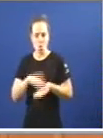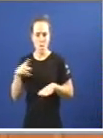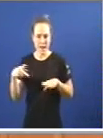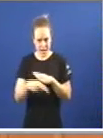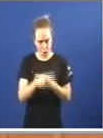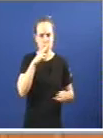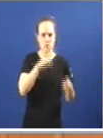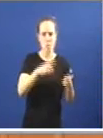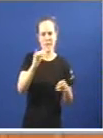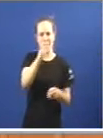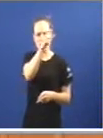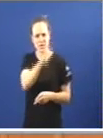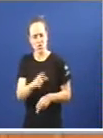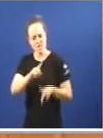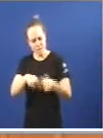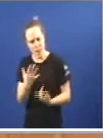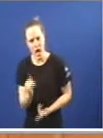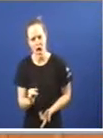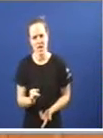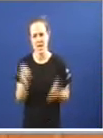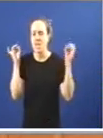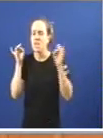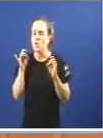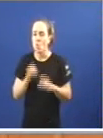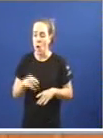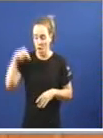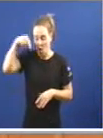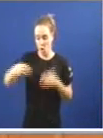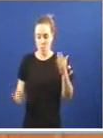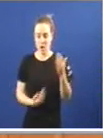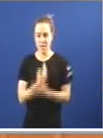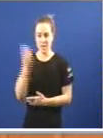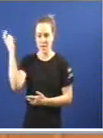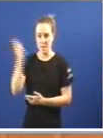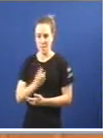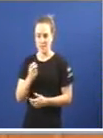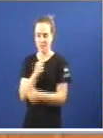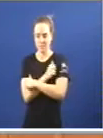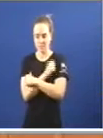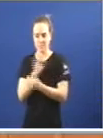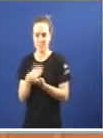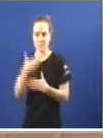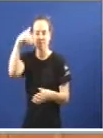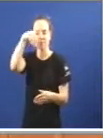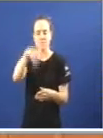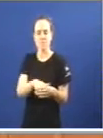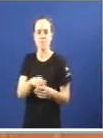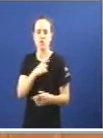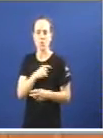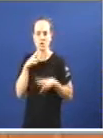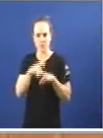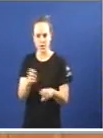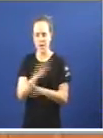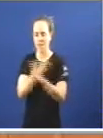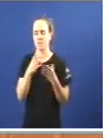me tienen apellidos y tenían familias igual que las que estaban esta mañana aquí aguardando que se votase por una comisión de investigación más nada por ahora